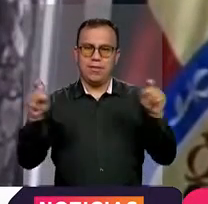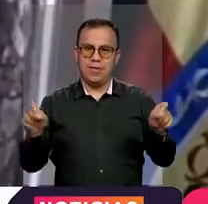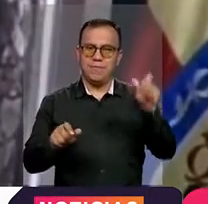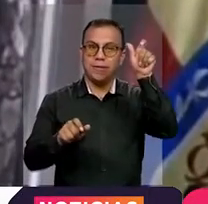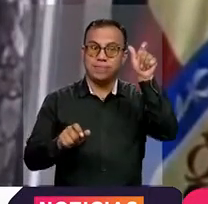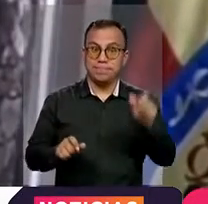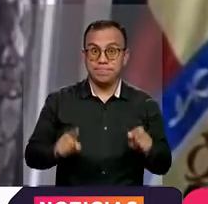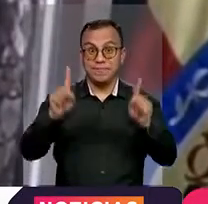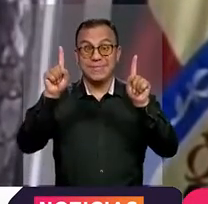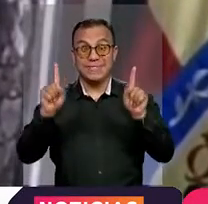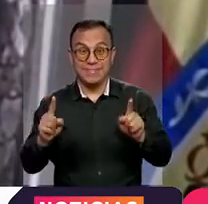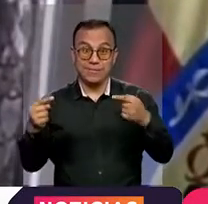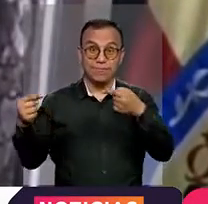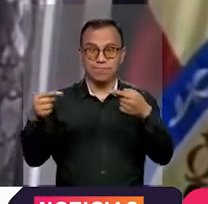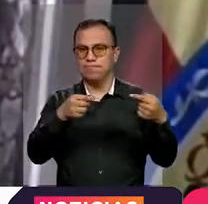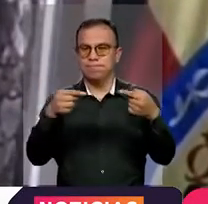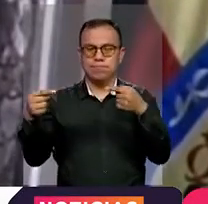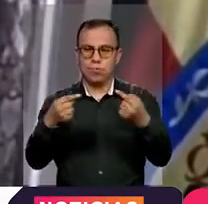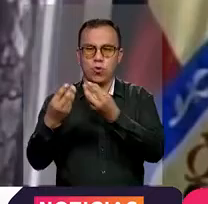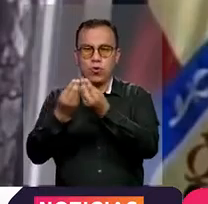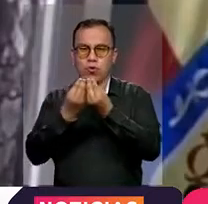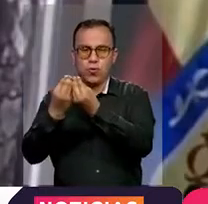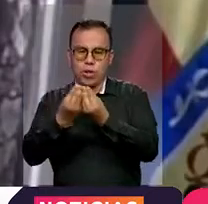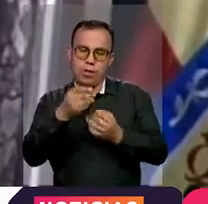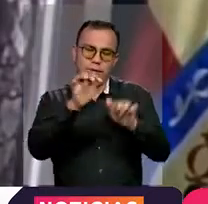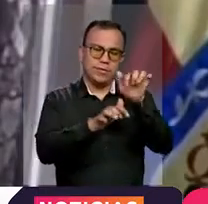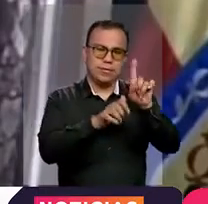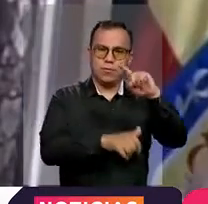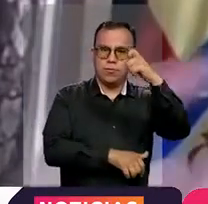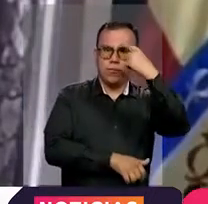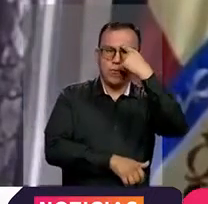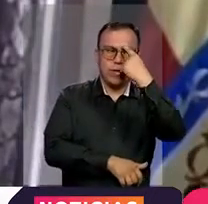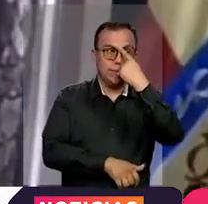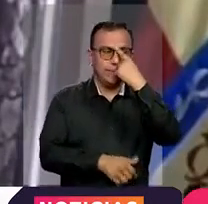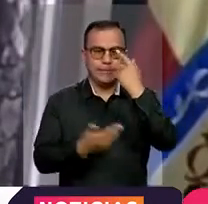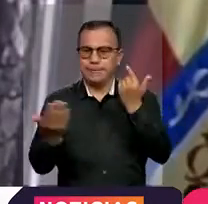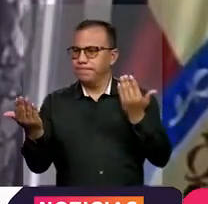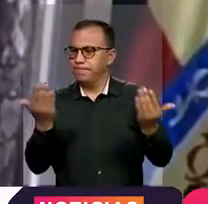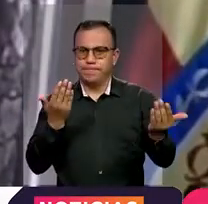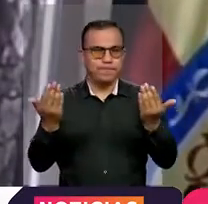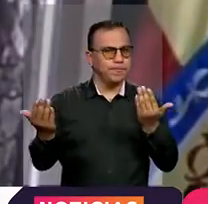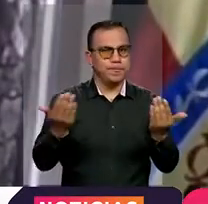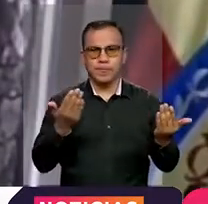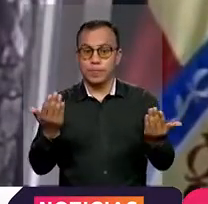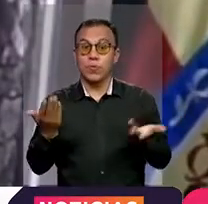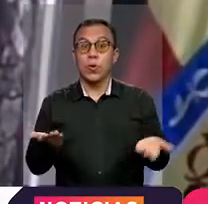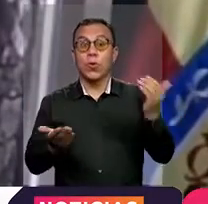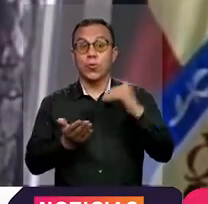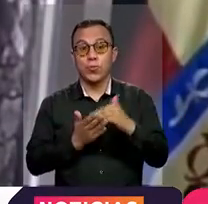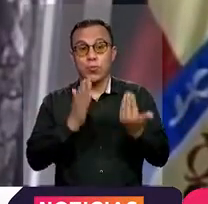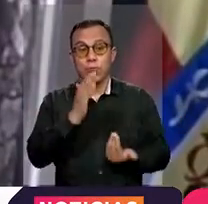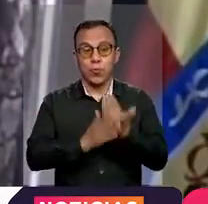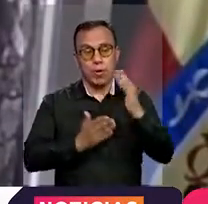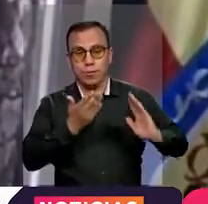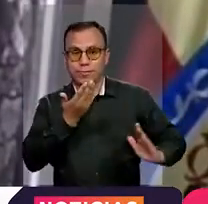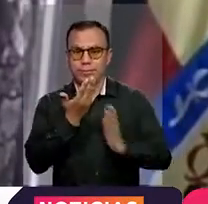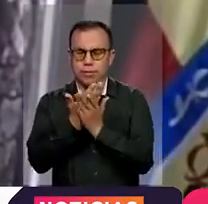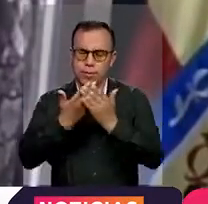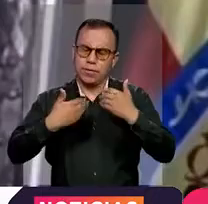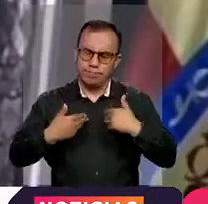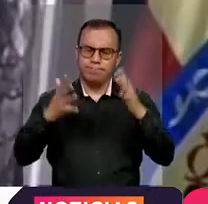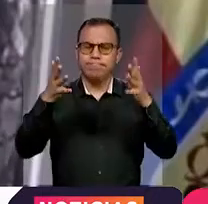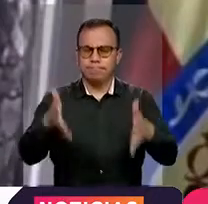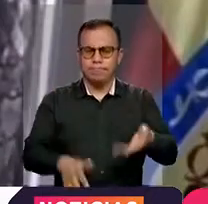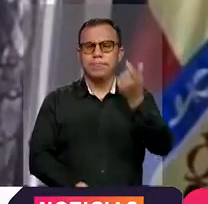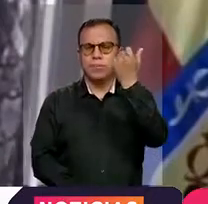digamos, de esta confrontación entre el concejal y el secretario de gobierno, pues entonces nuevamente otro capítulo. Y yo entiendo,